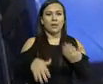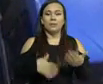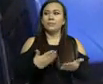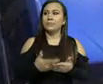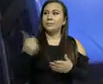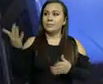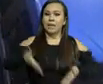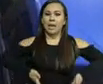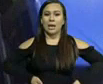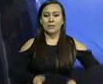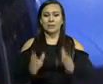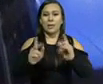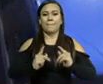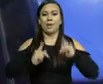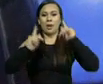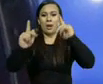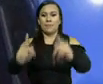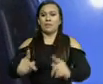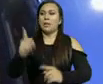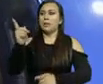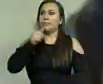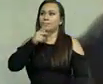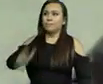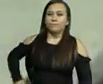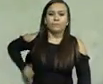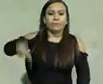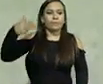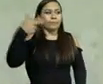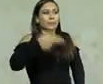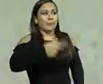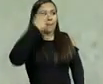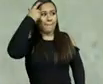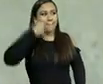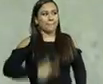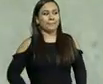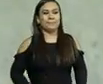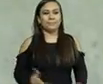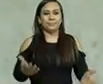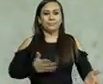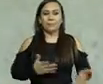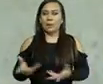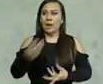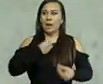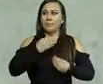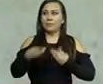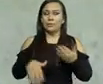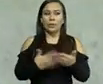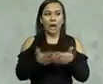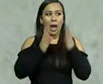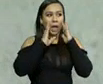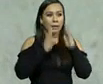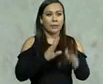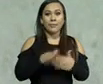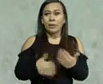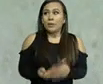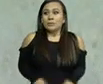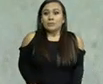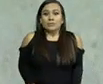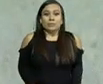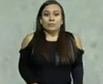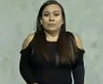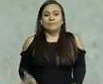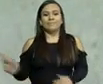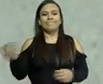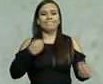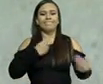vía perimetral embistieron al despachador hasta quedarse con la venta de ese momento y todo